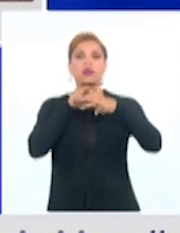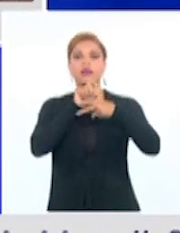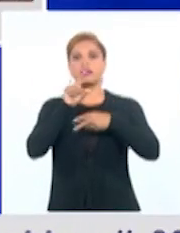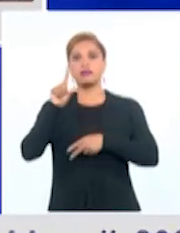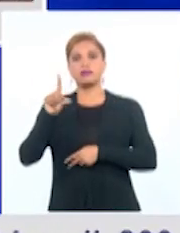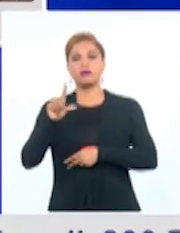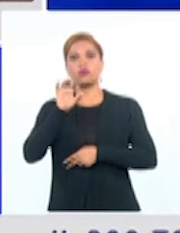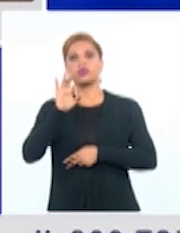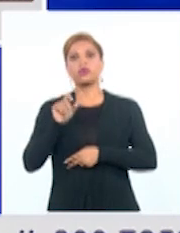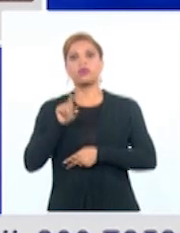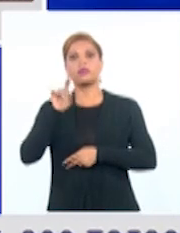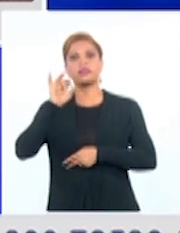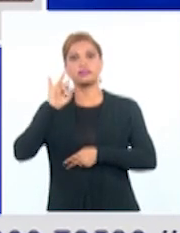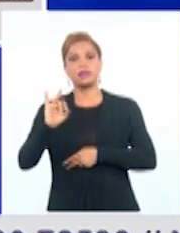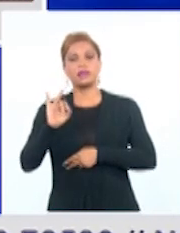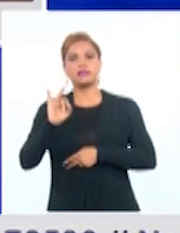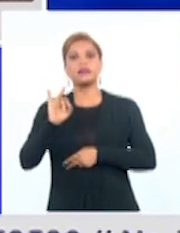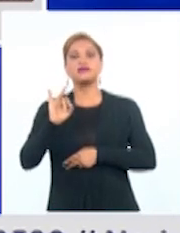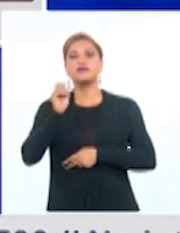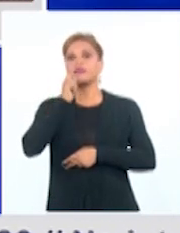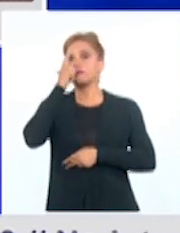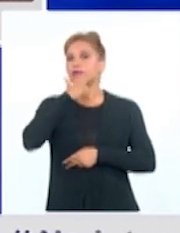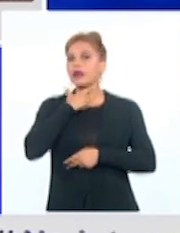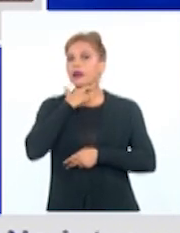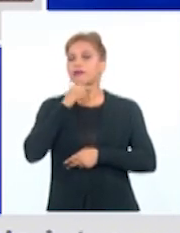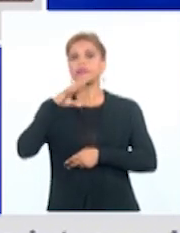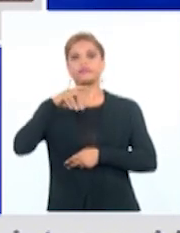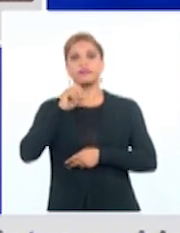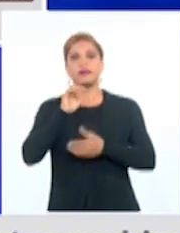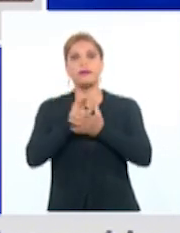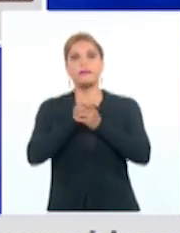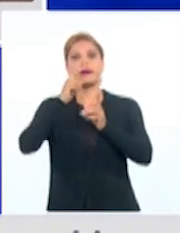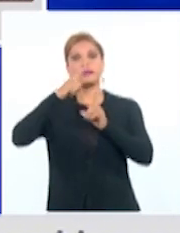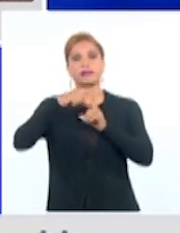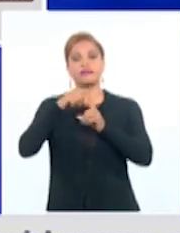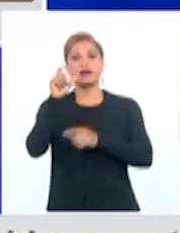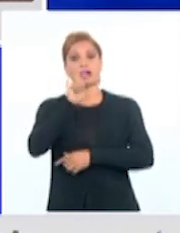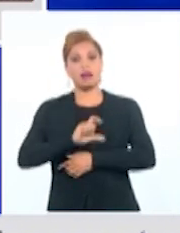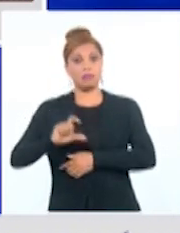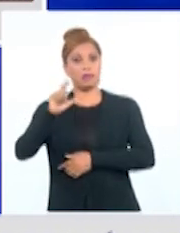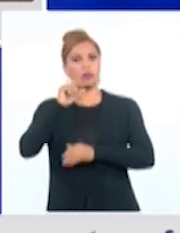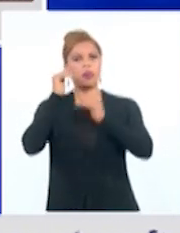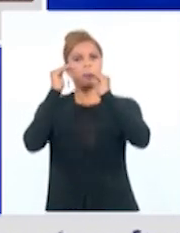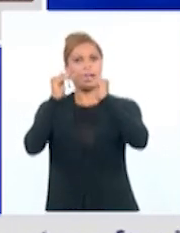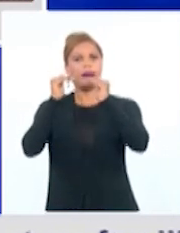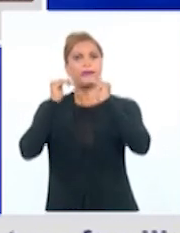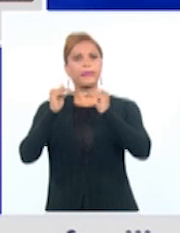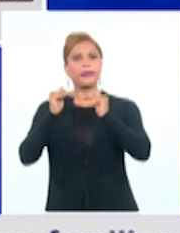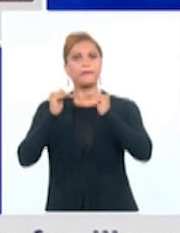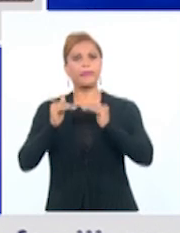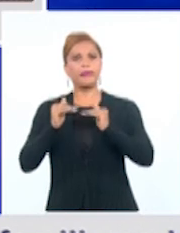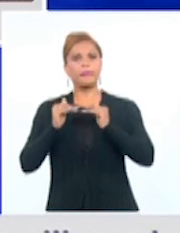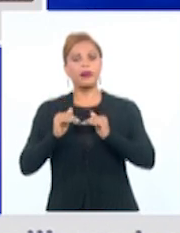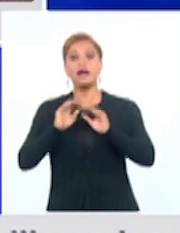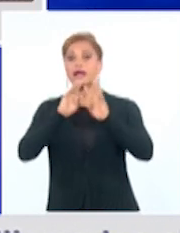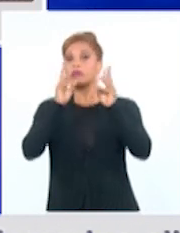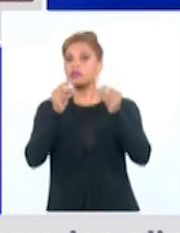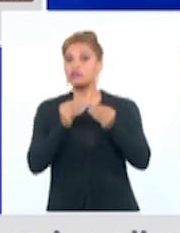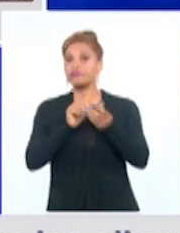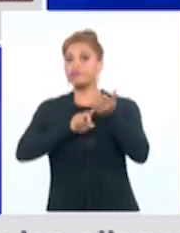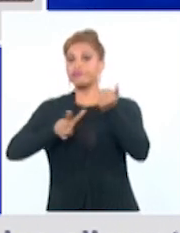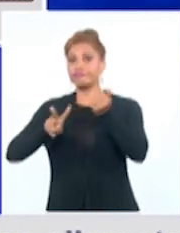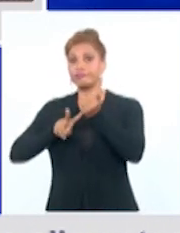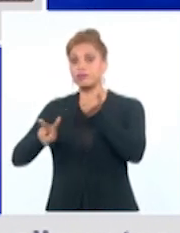Ávila, Pinar del Río, Villa Clara, Matanzas, Camagüey. Así están representadas todas las provincias y